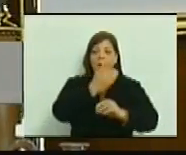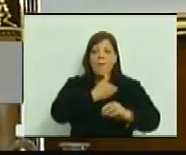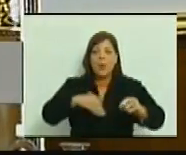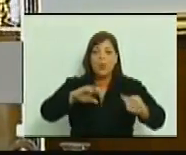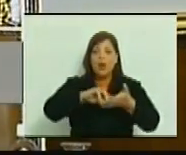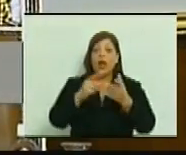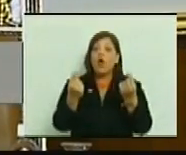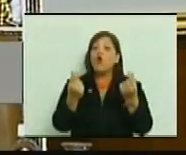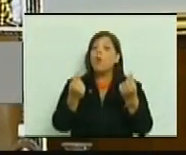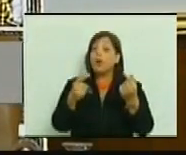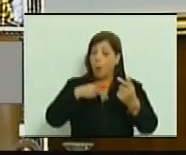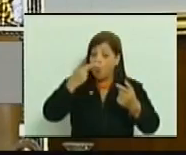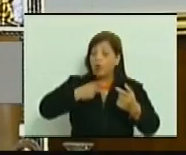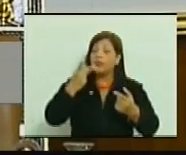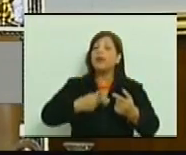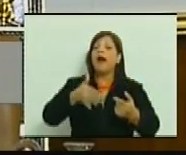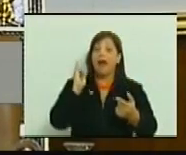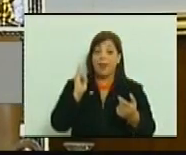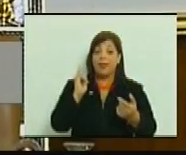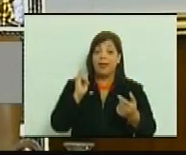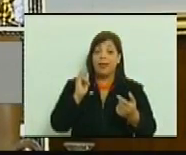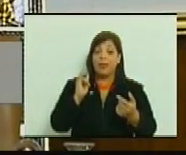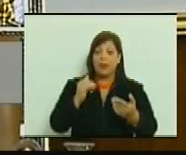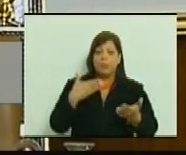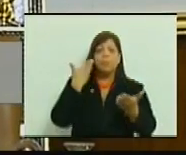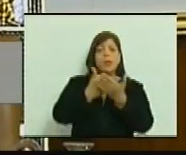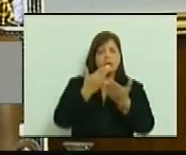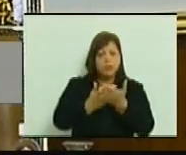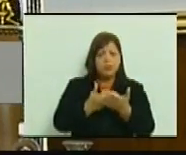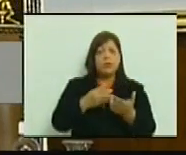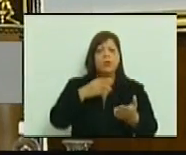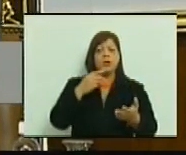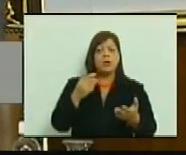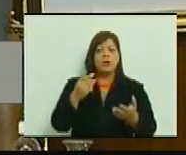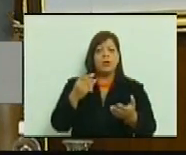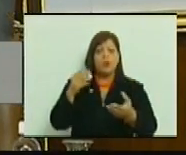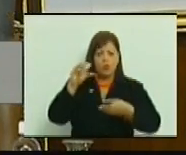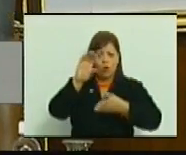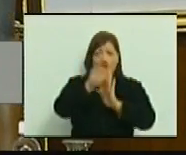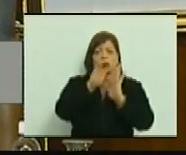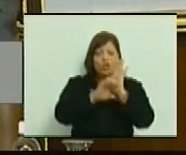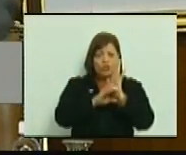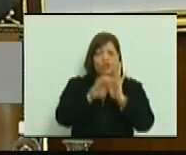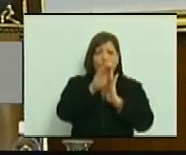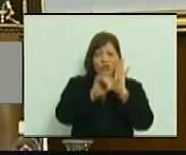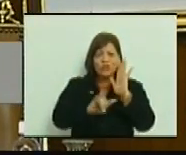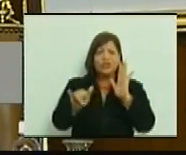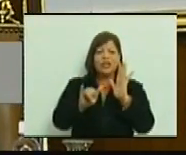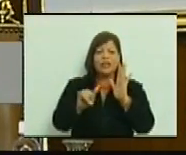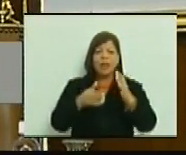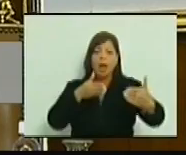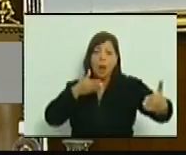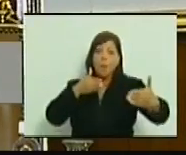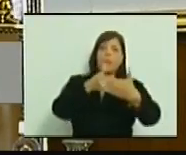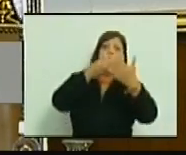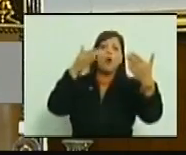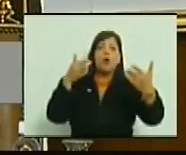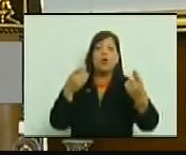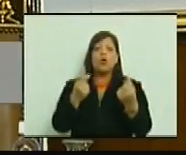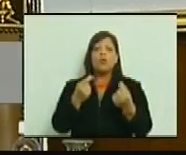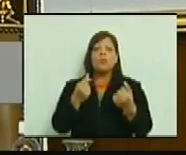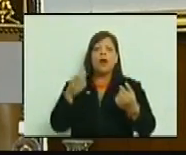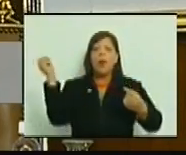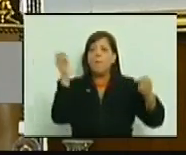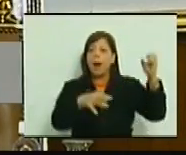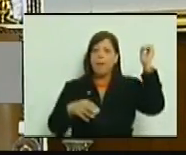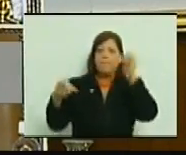política económica. El presidente Maduro planteó una política económica muy concreta. Y el obstáculo frente a esa política económica ha sido la